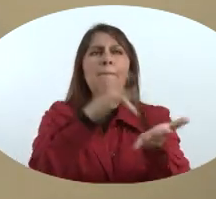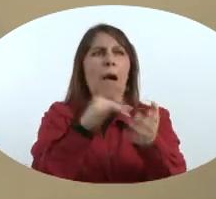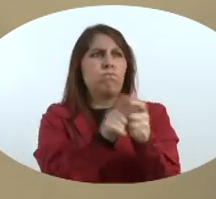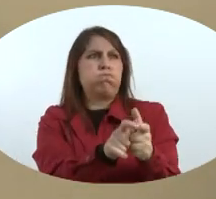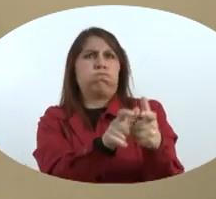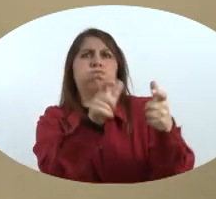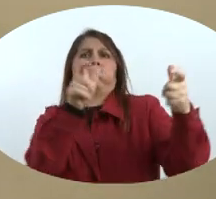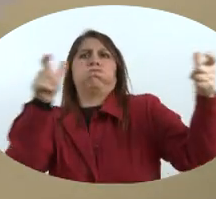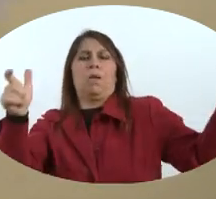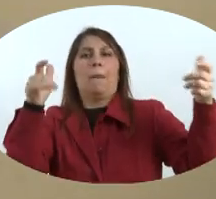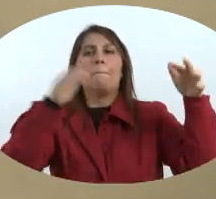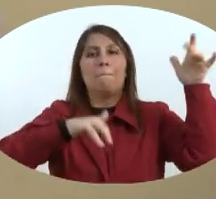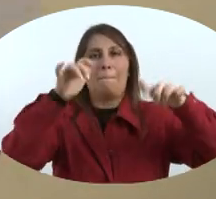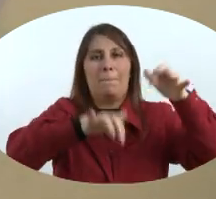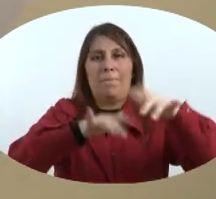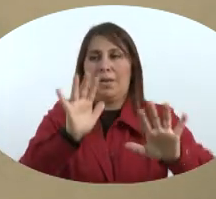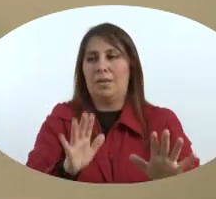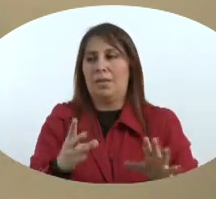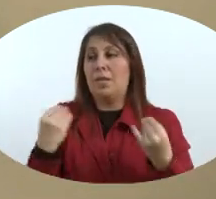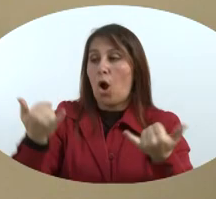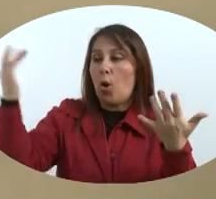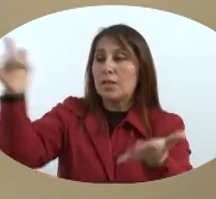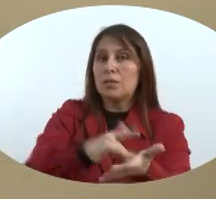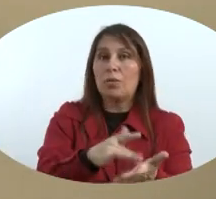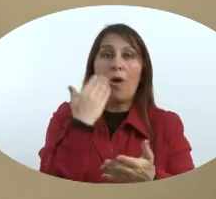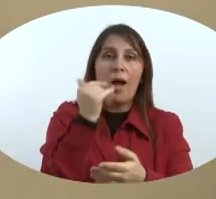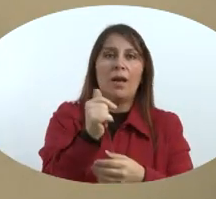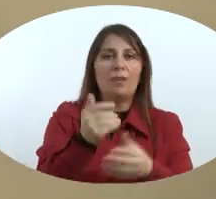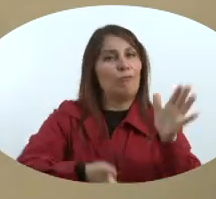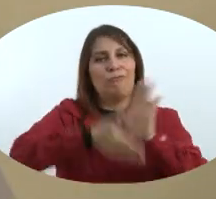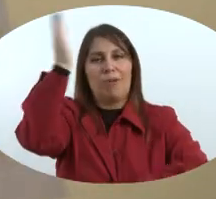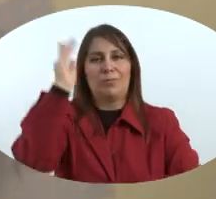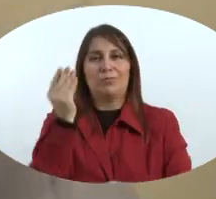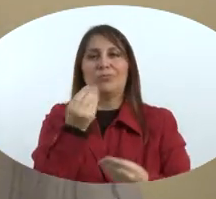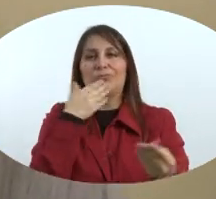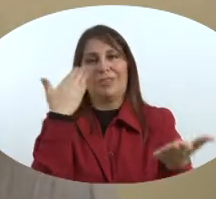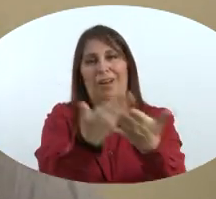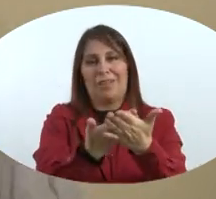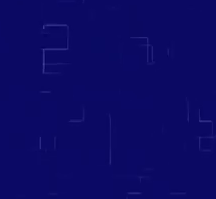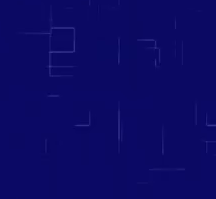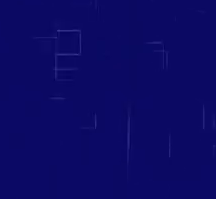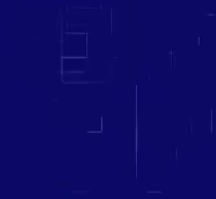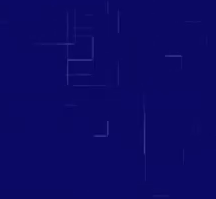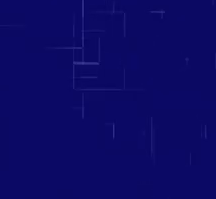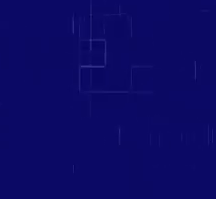universidad sea lo mayor posible y ahora que llego catherine nos vamos muchas gracias